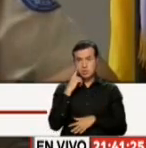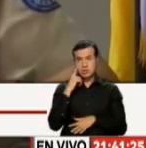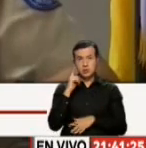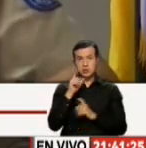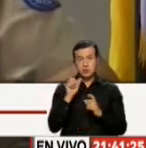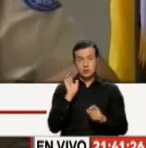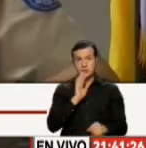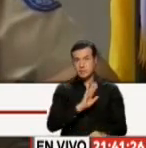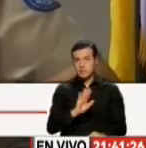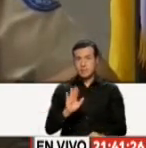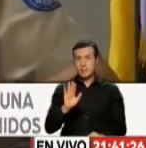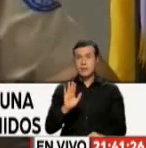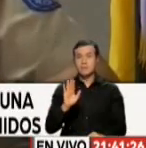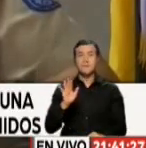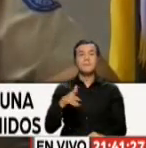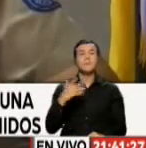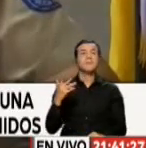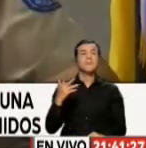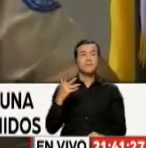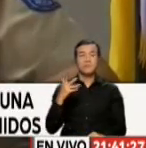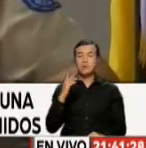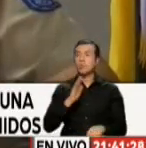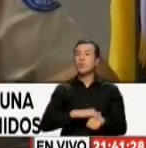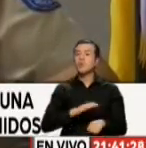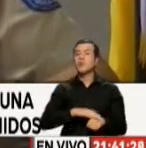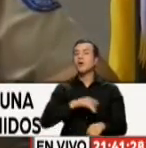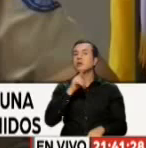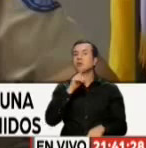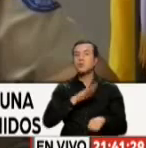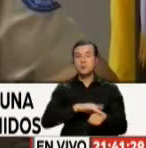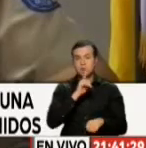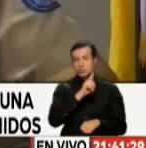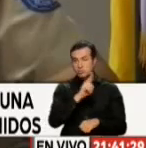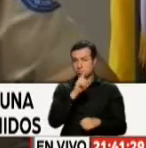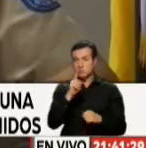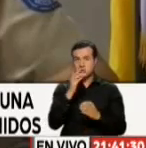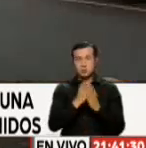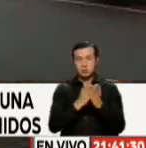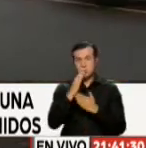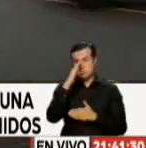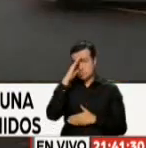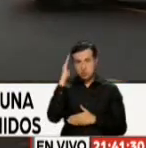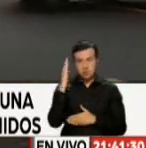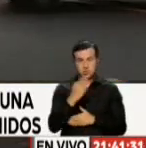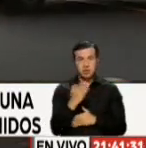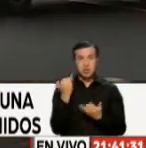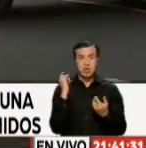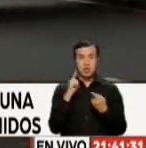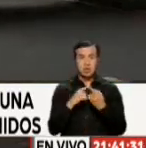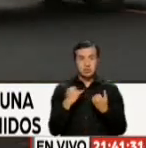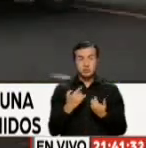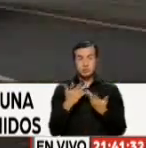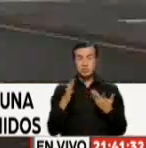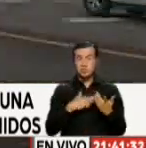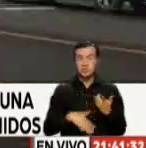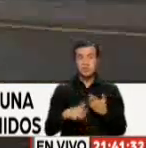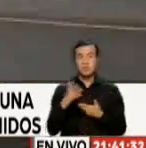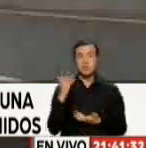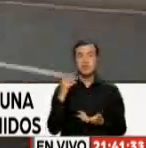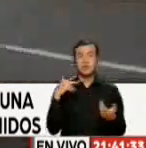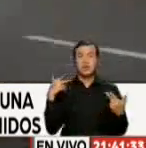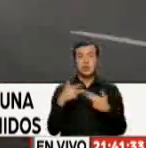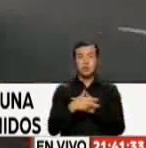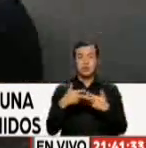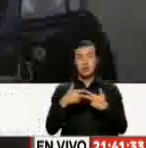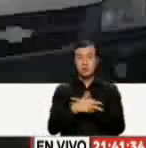de cargos para determinar el grado de responsabilidad de cada uno de los servidores policiales. Al momento, la circulación vehicular por